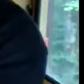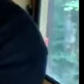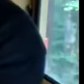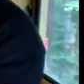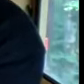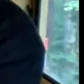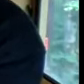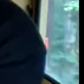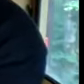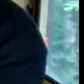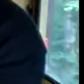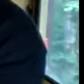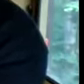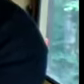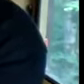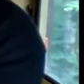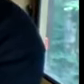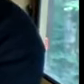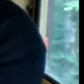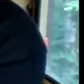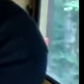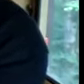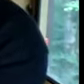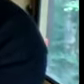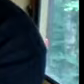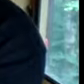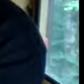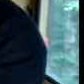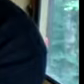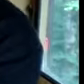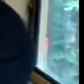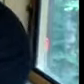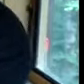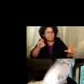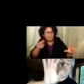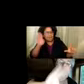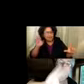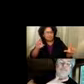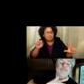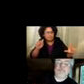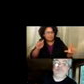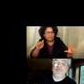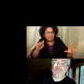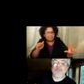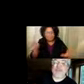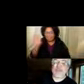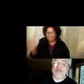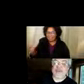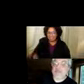¿Dónde está mi diapositiva? La necesito. Hola, Don. Hola, Rosa.